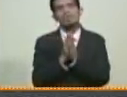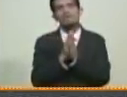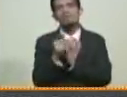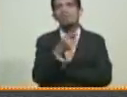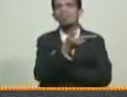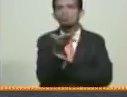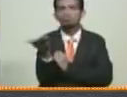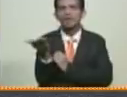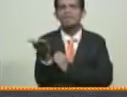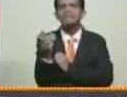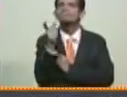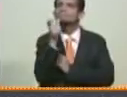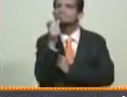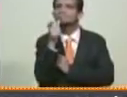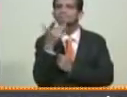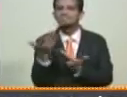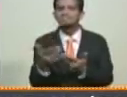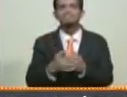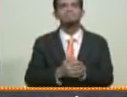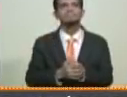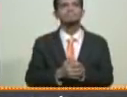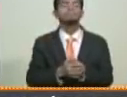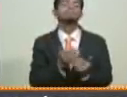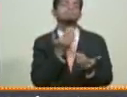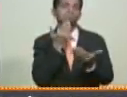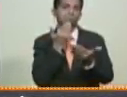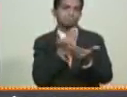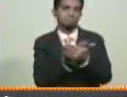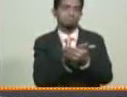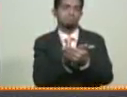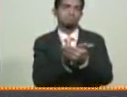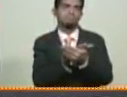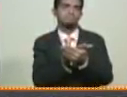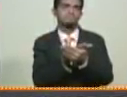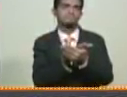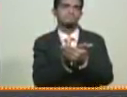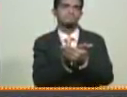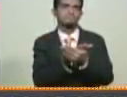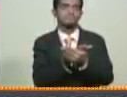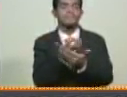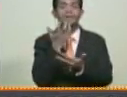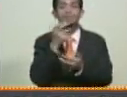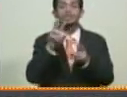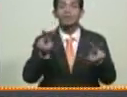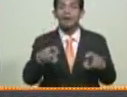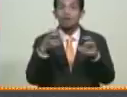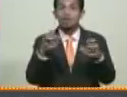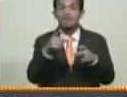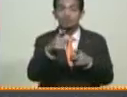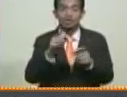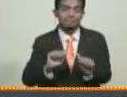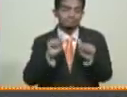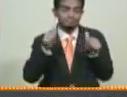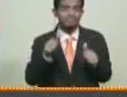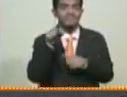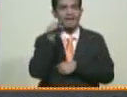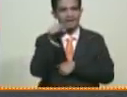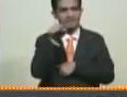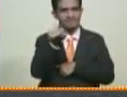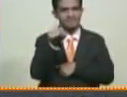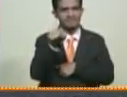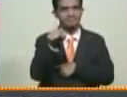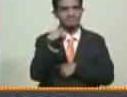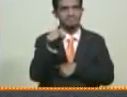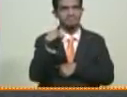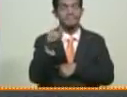qué se dice. Muchas gracias. Gracias. No, mira, es que precisamente la renovación de la esperanza va por ahí. A nosotros